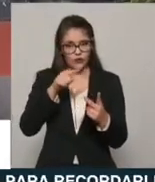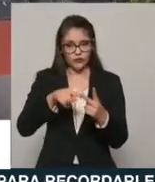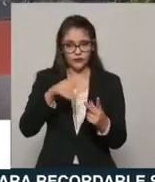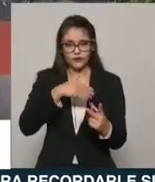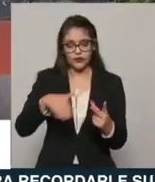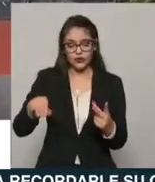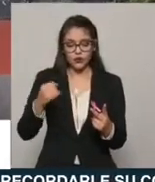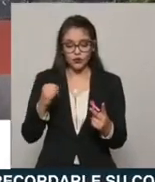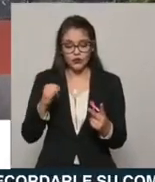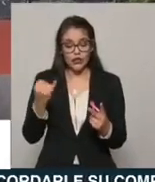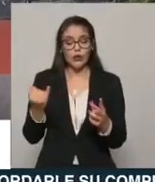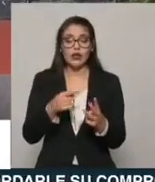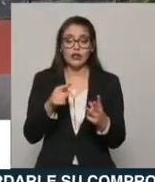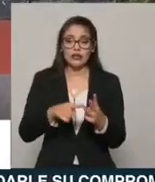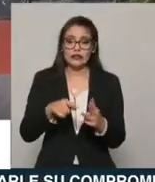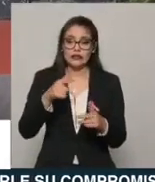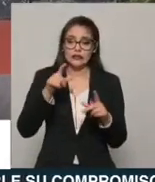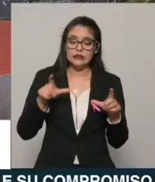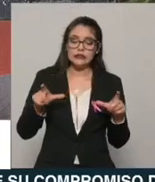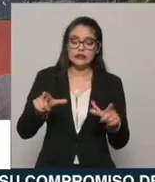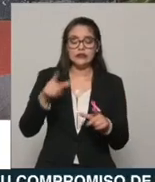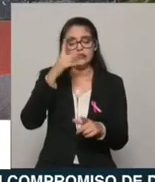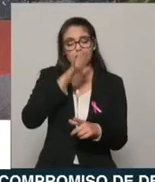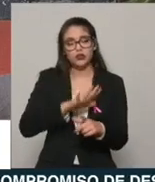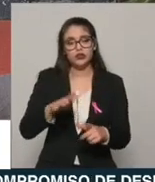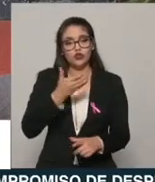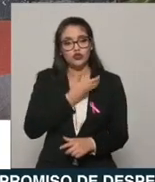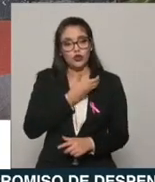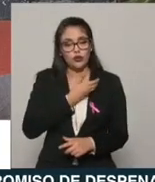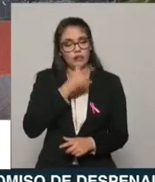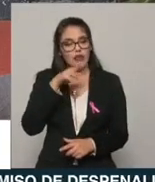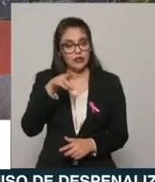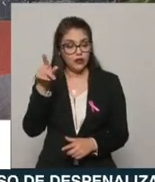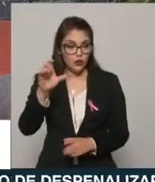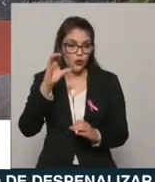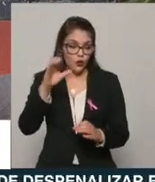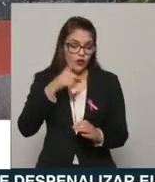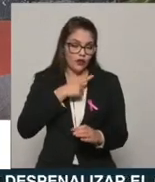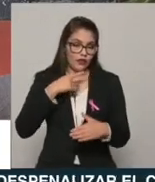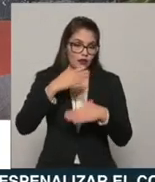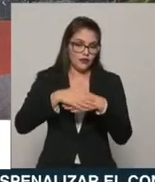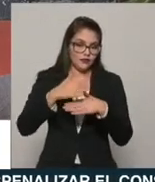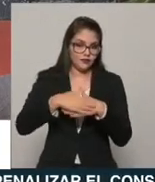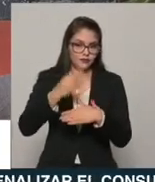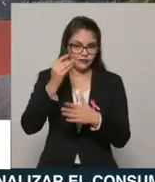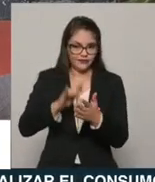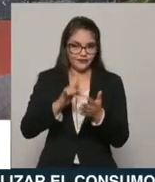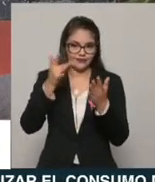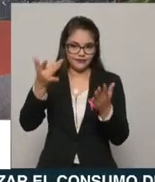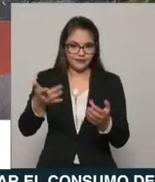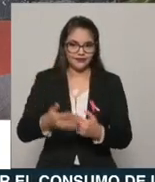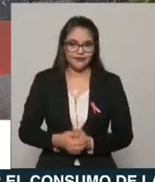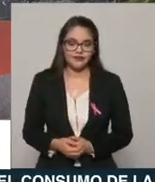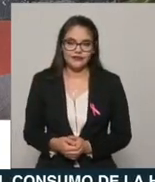Insurgentes, pero sobre todo Palacio Nacional. Si usted circula por esta zona, como bien lo dices, Rocío, tomen previsiones. Muchísimas gracias por la información que nos compartes. Gracias. Muy buen día. Ale.